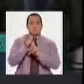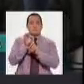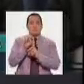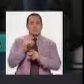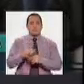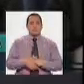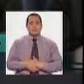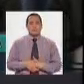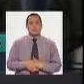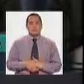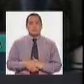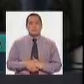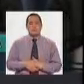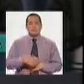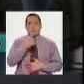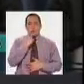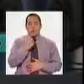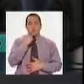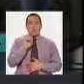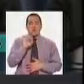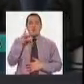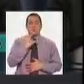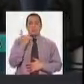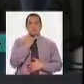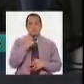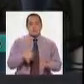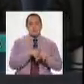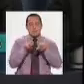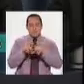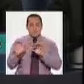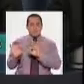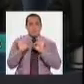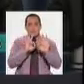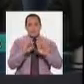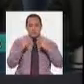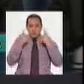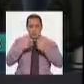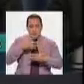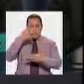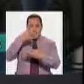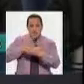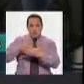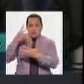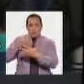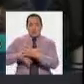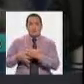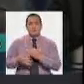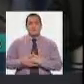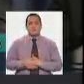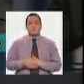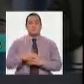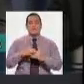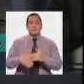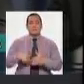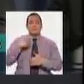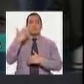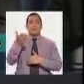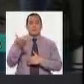británico Derrick Pounder, con el mismo objetivo. Y finalmente,